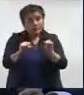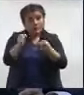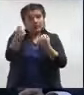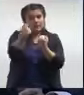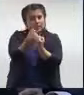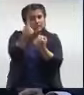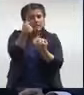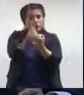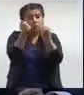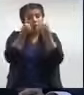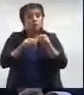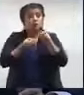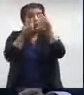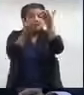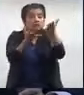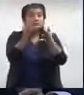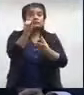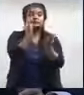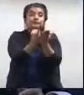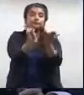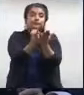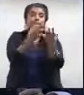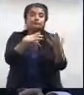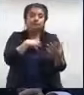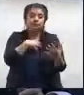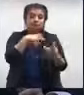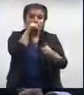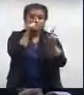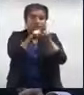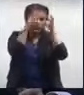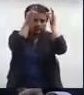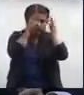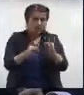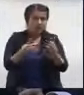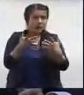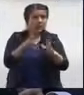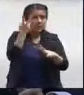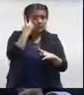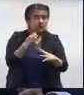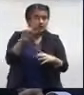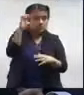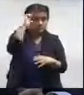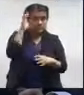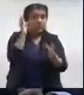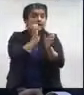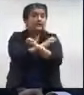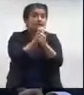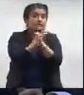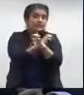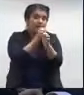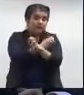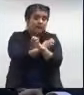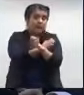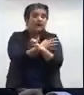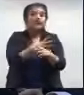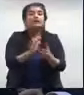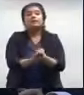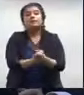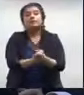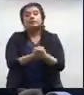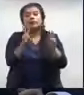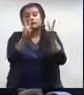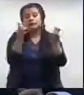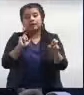de información institucional en congruencia con las políticas y estrategias del organismo